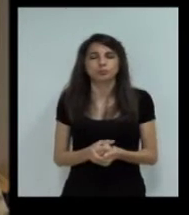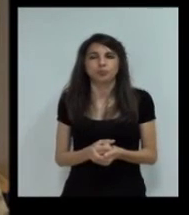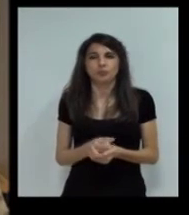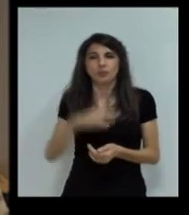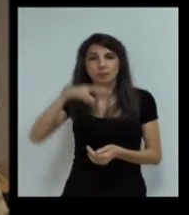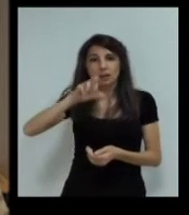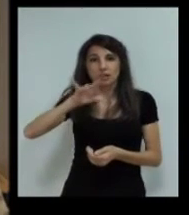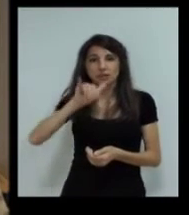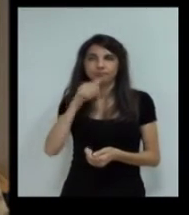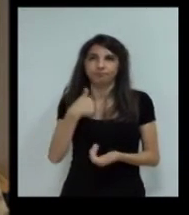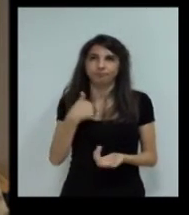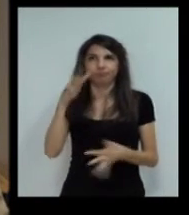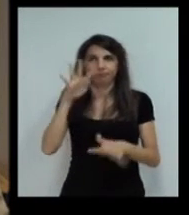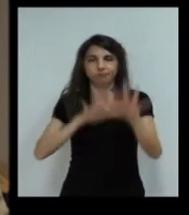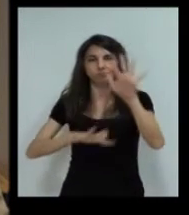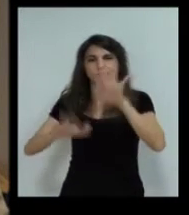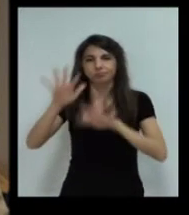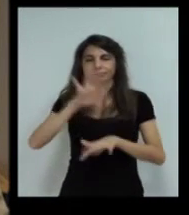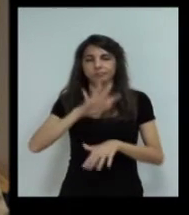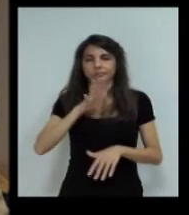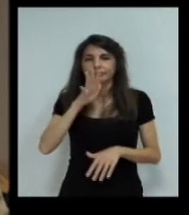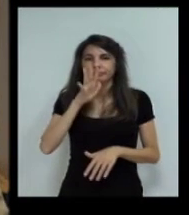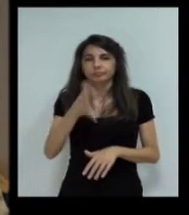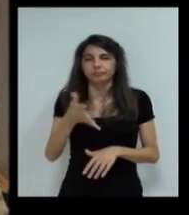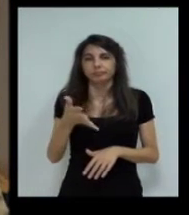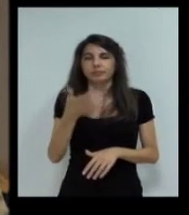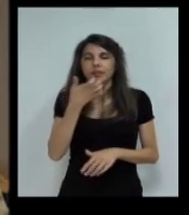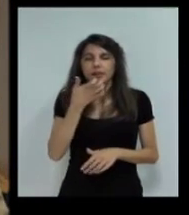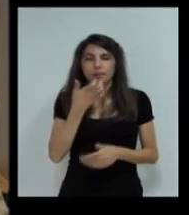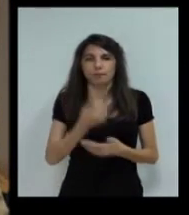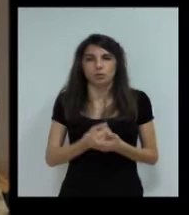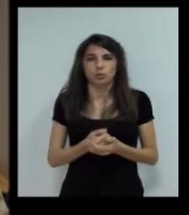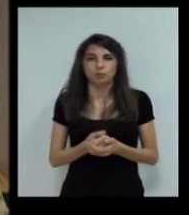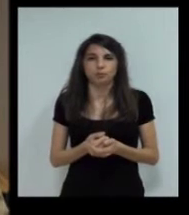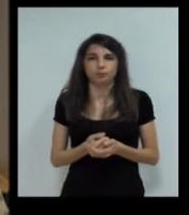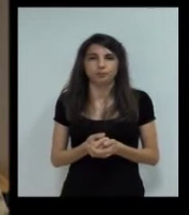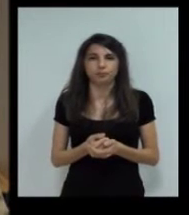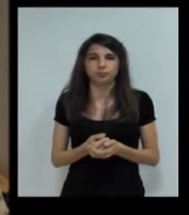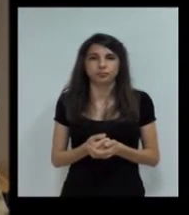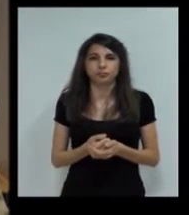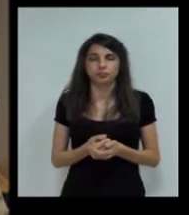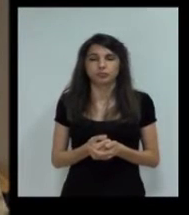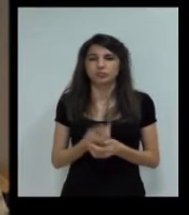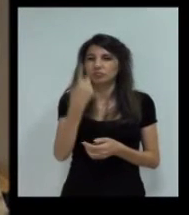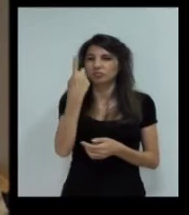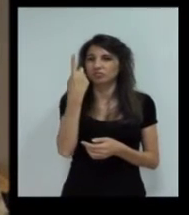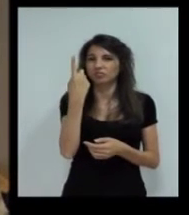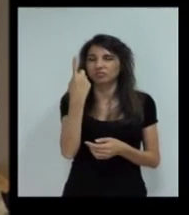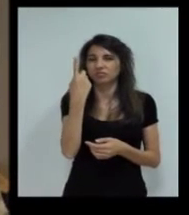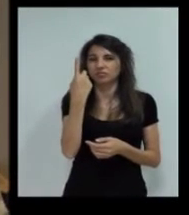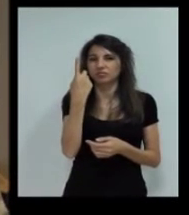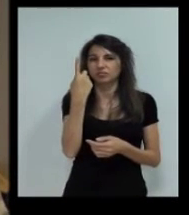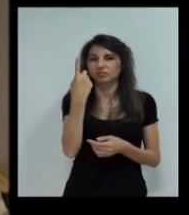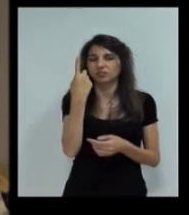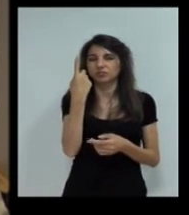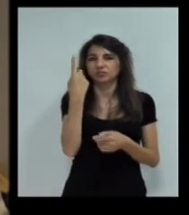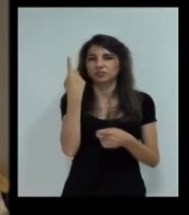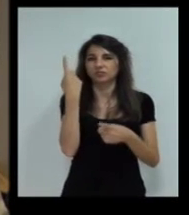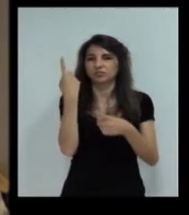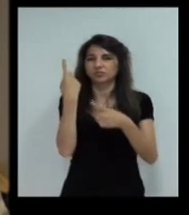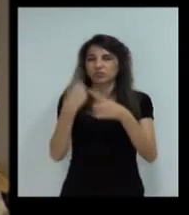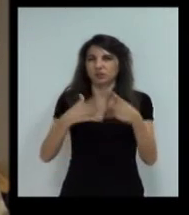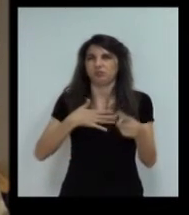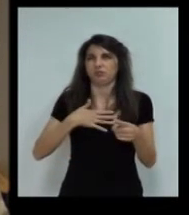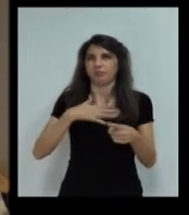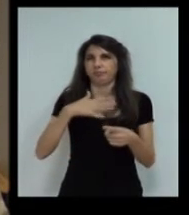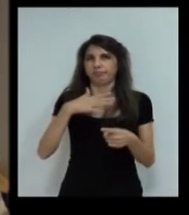es complejo en el sentido de que, por ejemplo, una de las cosas que siempre me llamaba la